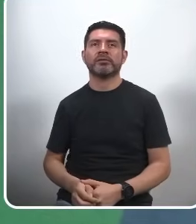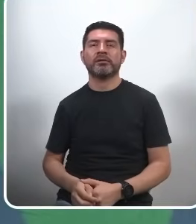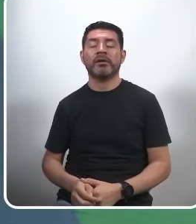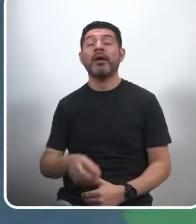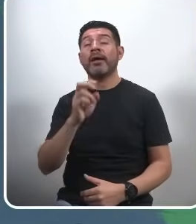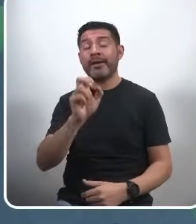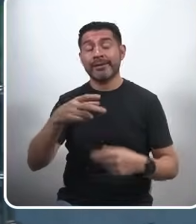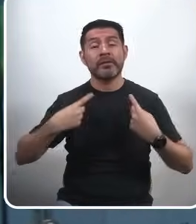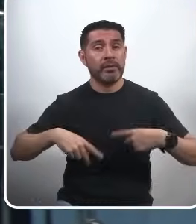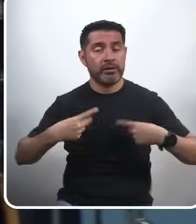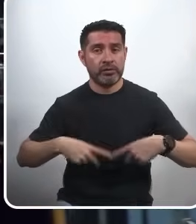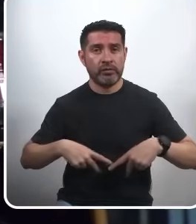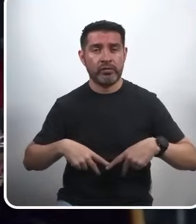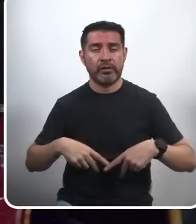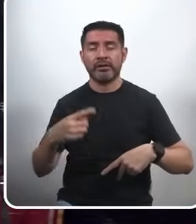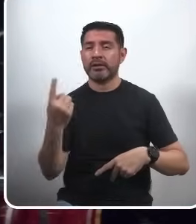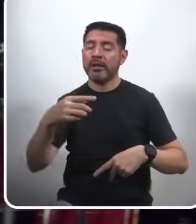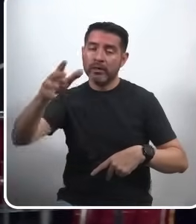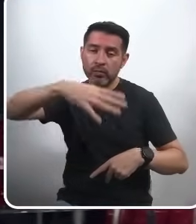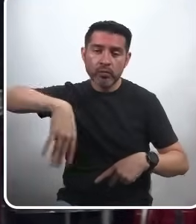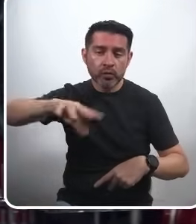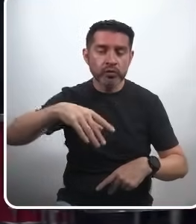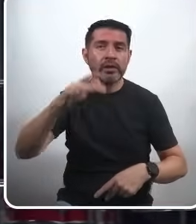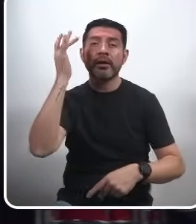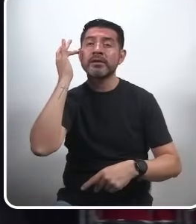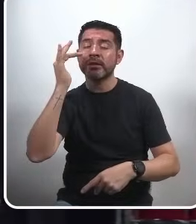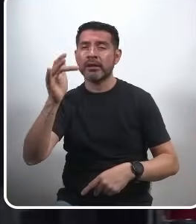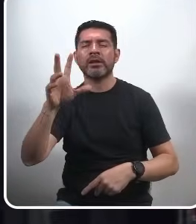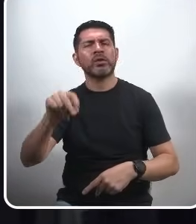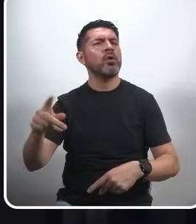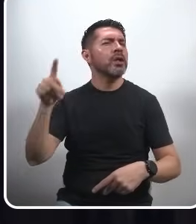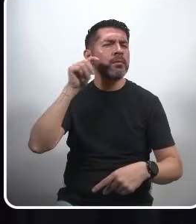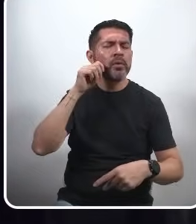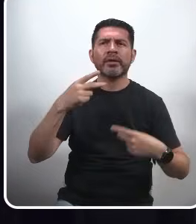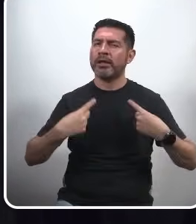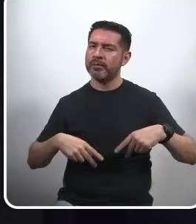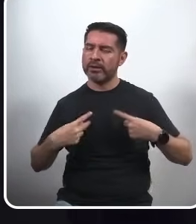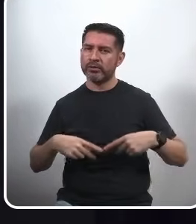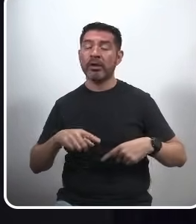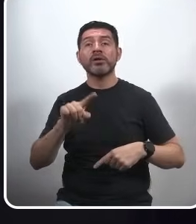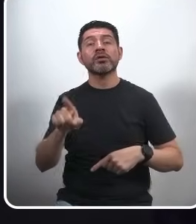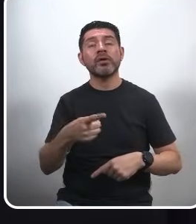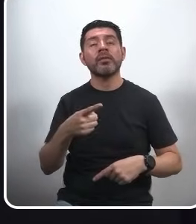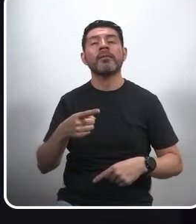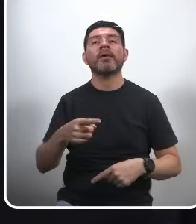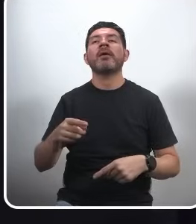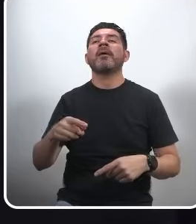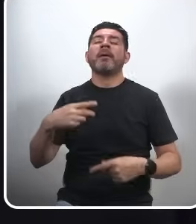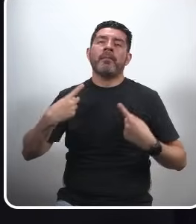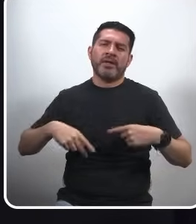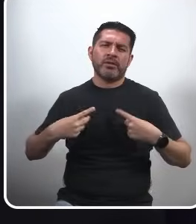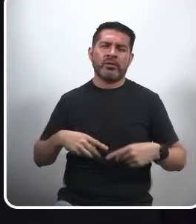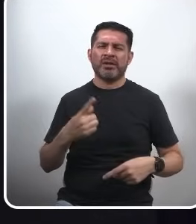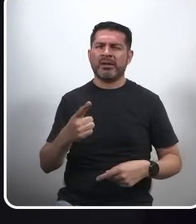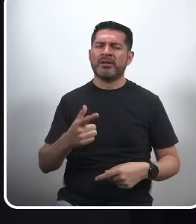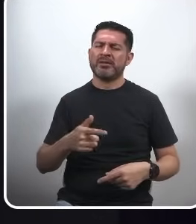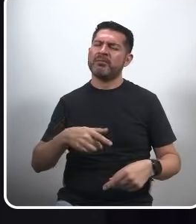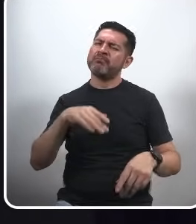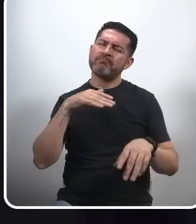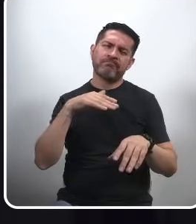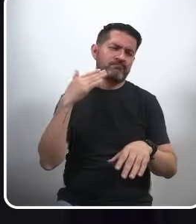santidad y que no le importa cómo se lleva con los demás, son personas que se vuelven legalistas, se